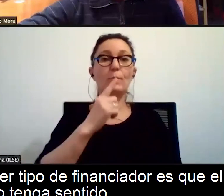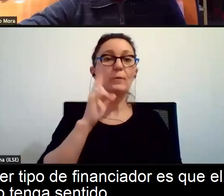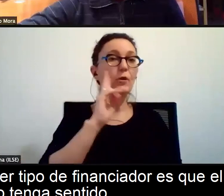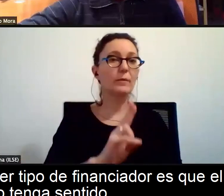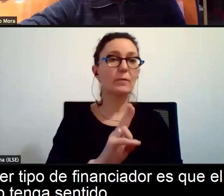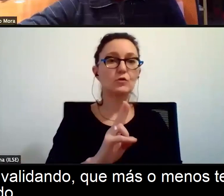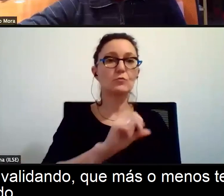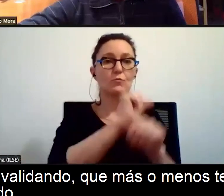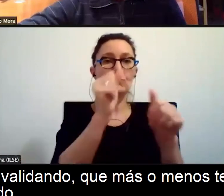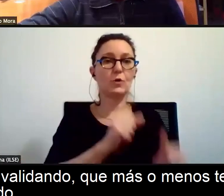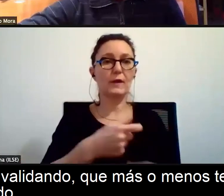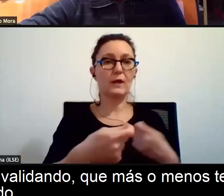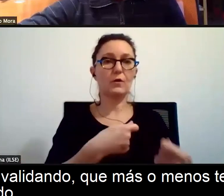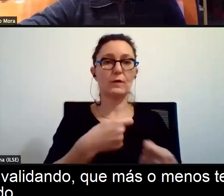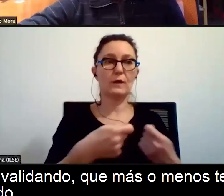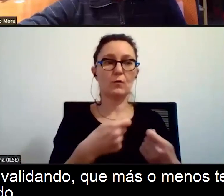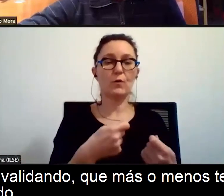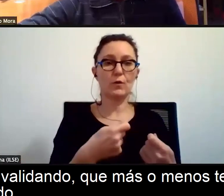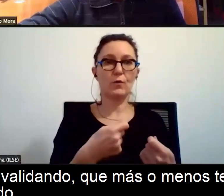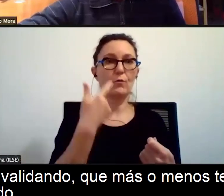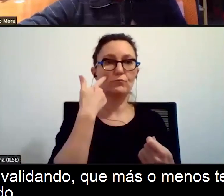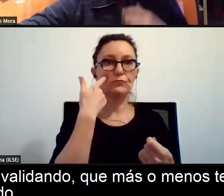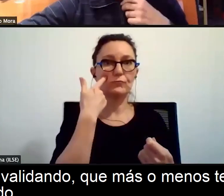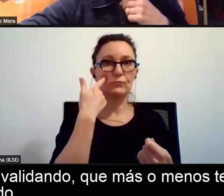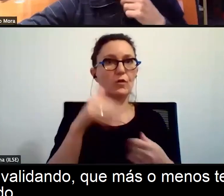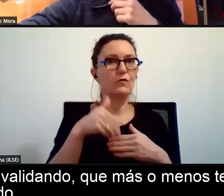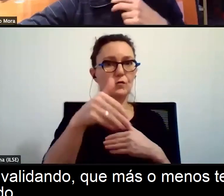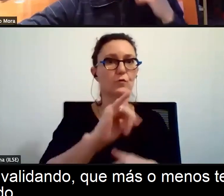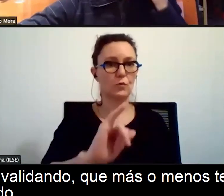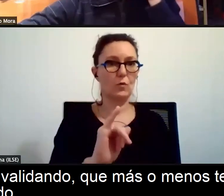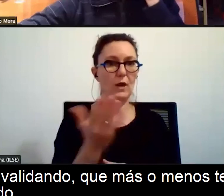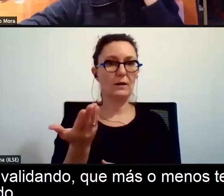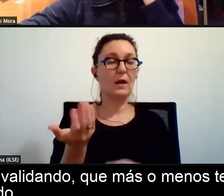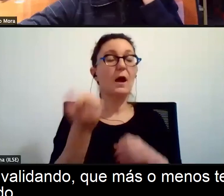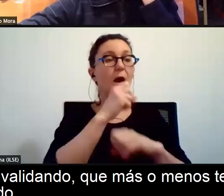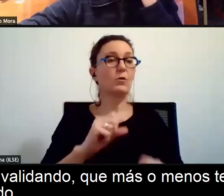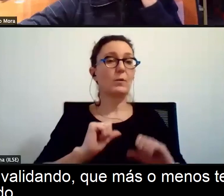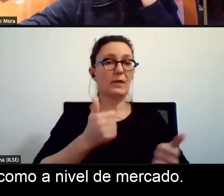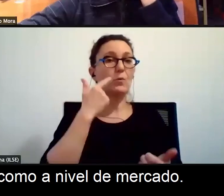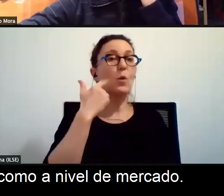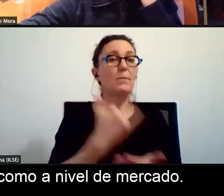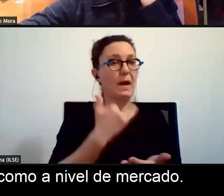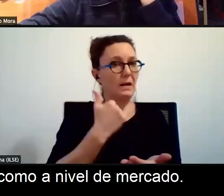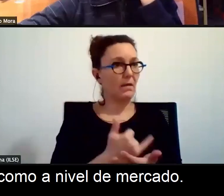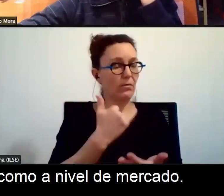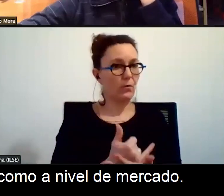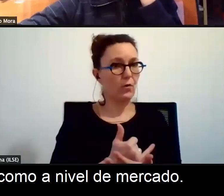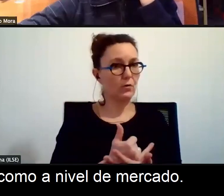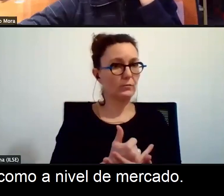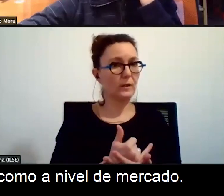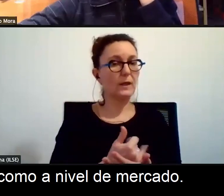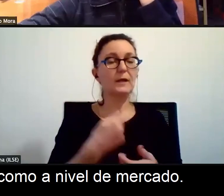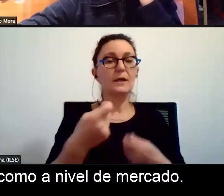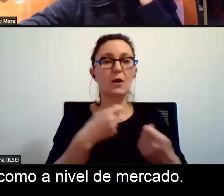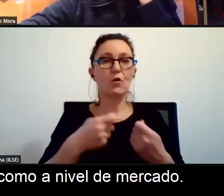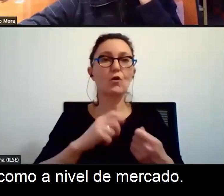sentido, aunque en fases iniciales aún se está validando, que más o menos tenga sentido, tanto a nivel de negocio como a nivel de mercado.